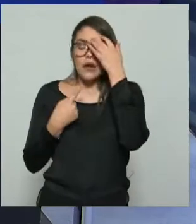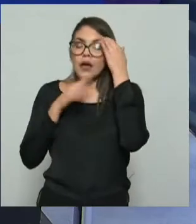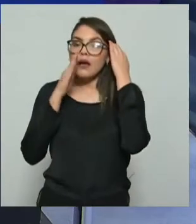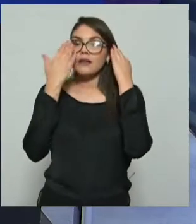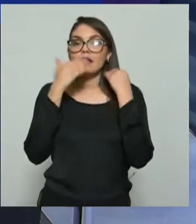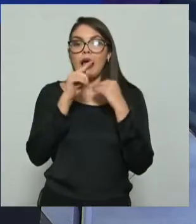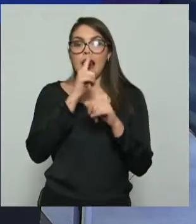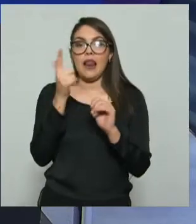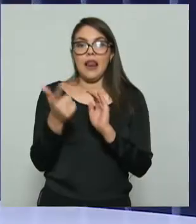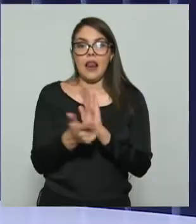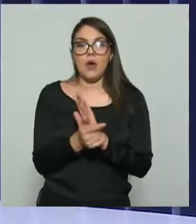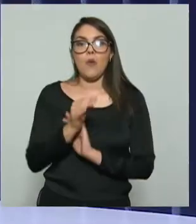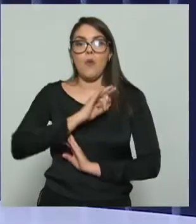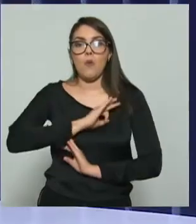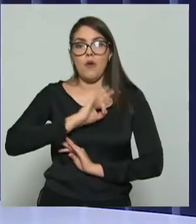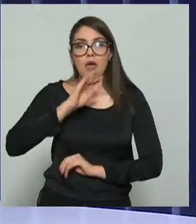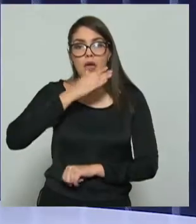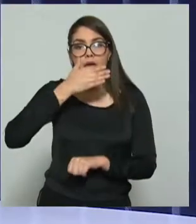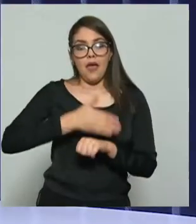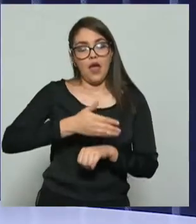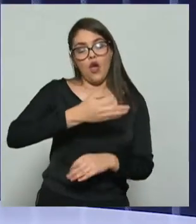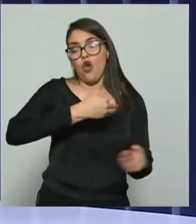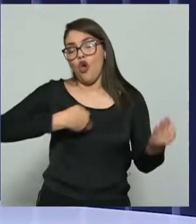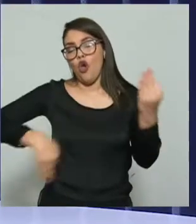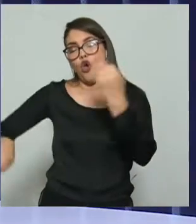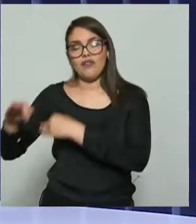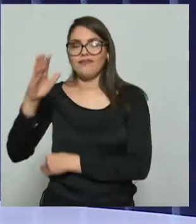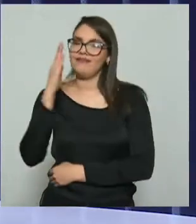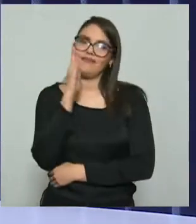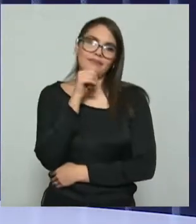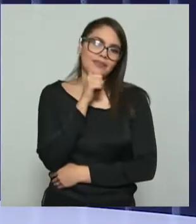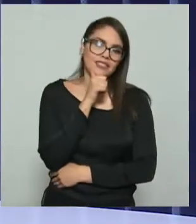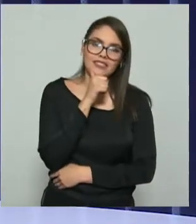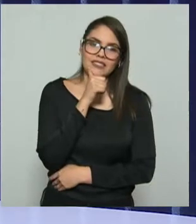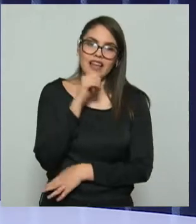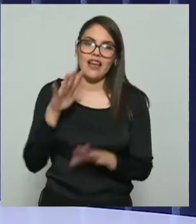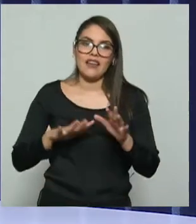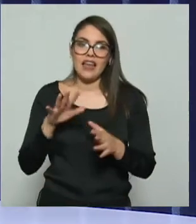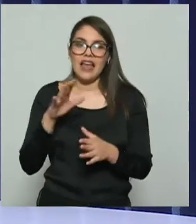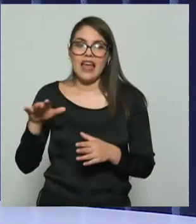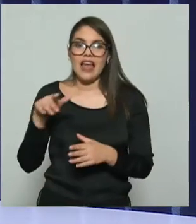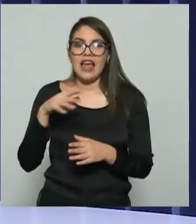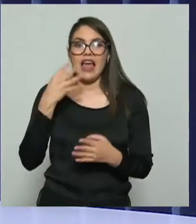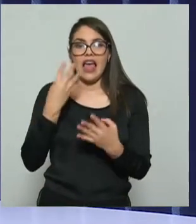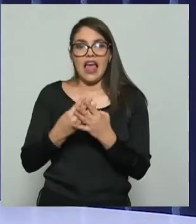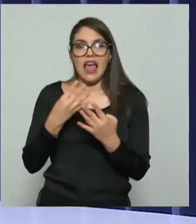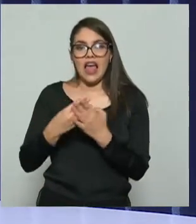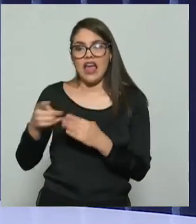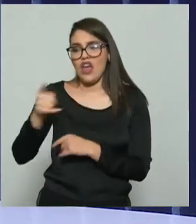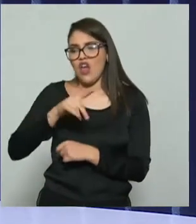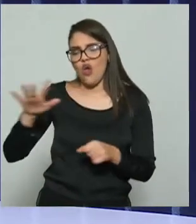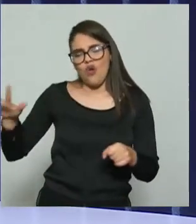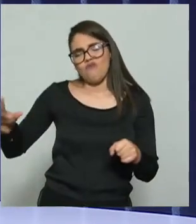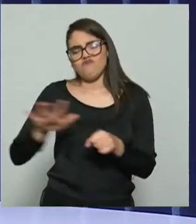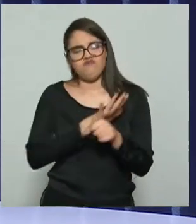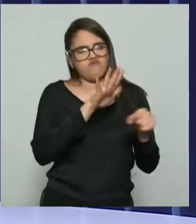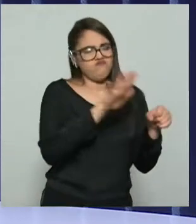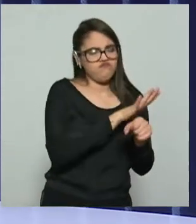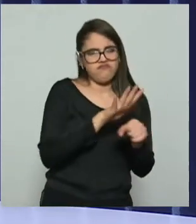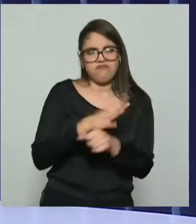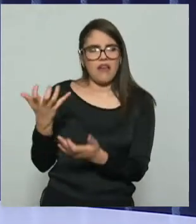ley, castigar a todos, no va a ser posible. No podemos llenar las cárceles de jóvenes estudiantes que se dediquen a cometer